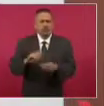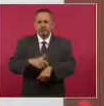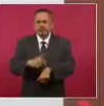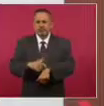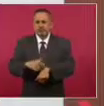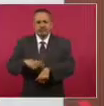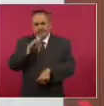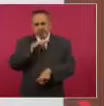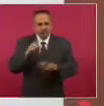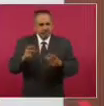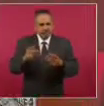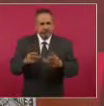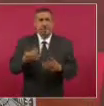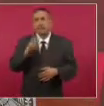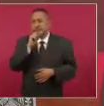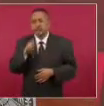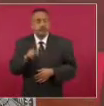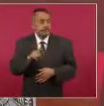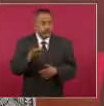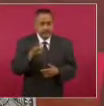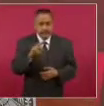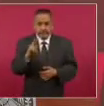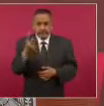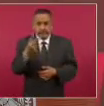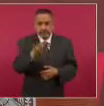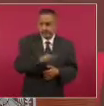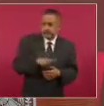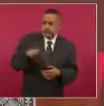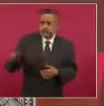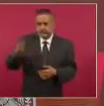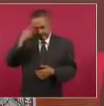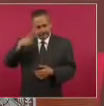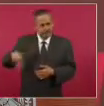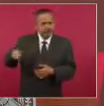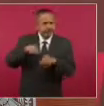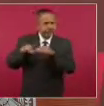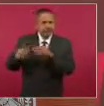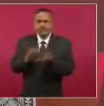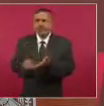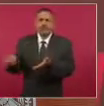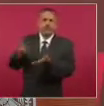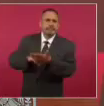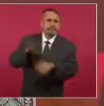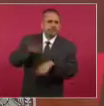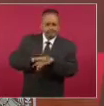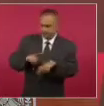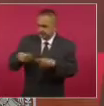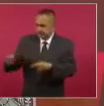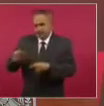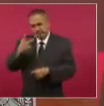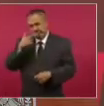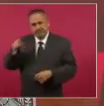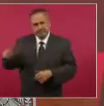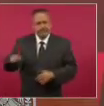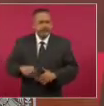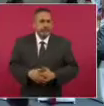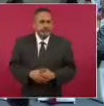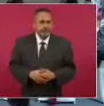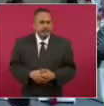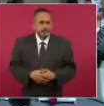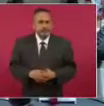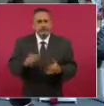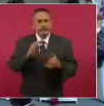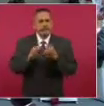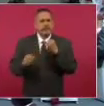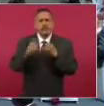montos recuperados en favor de las y los trabajadores se han triplicado. Finalmente, uno de